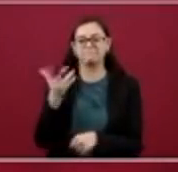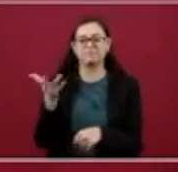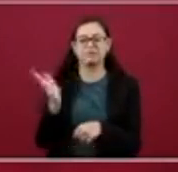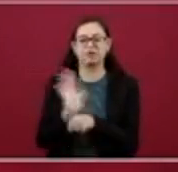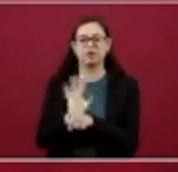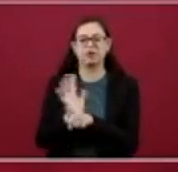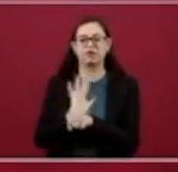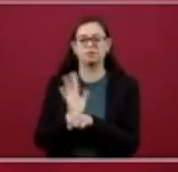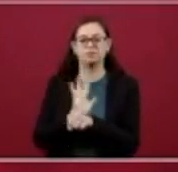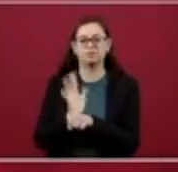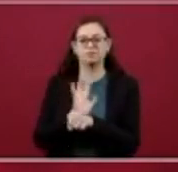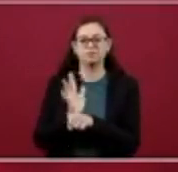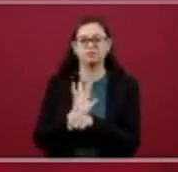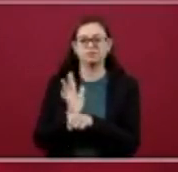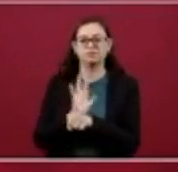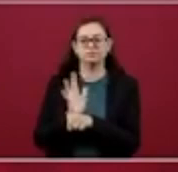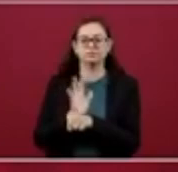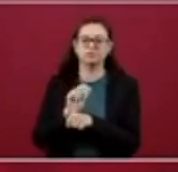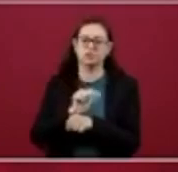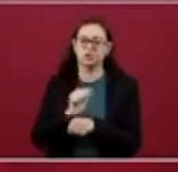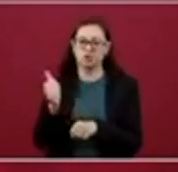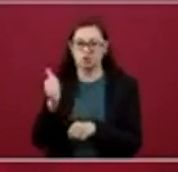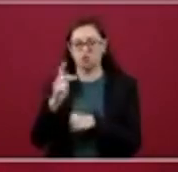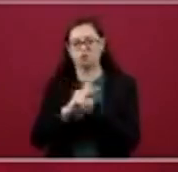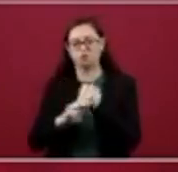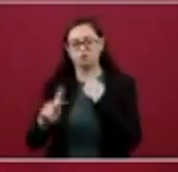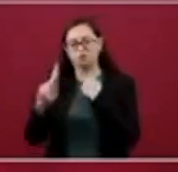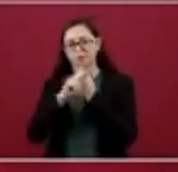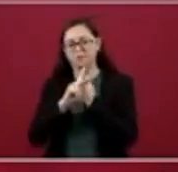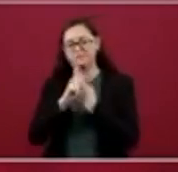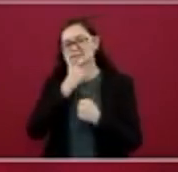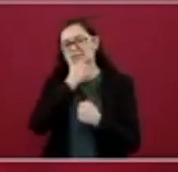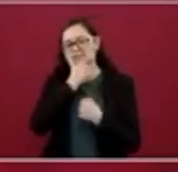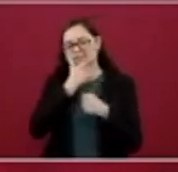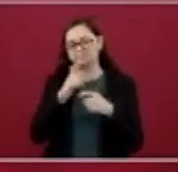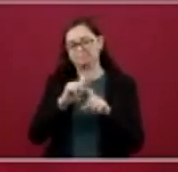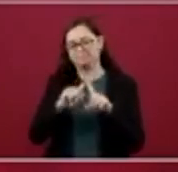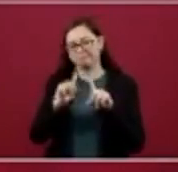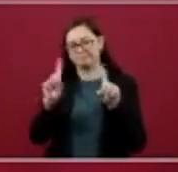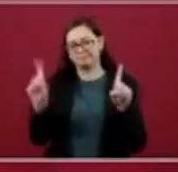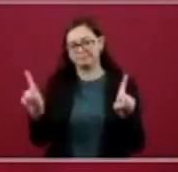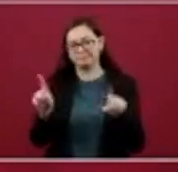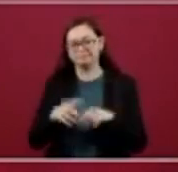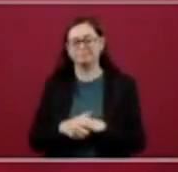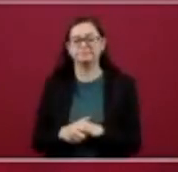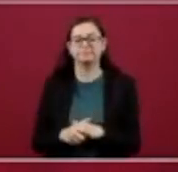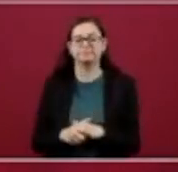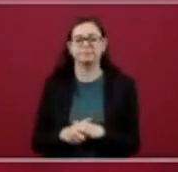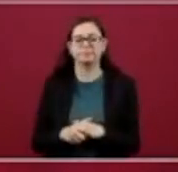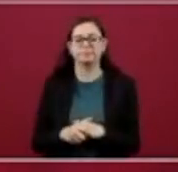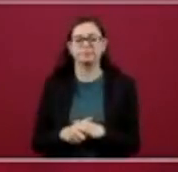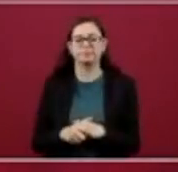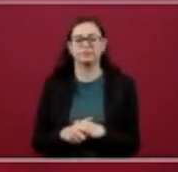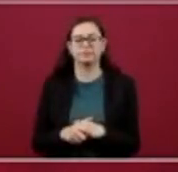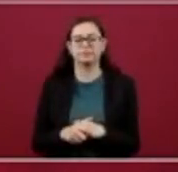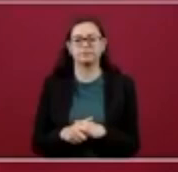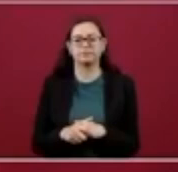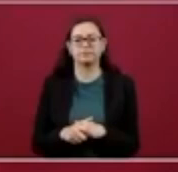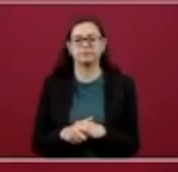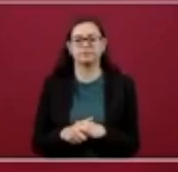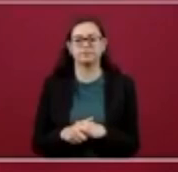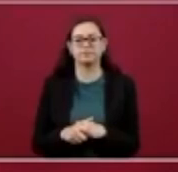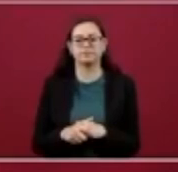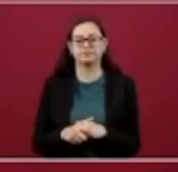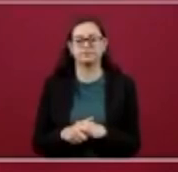película de habla no inglesa, la mejor película extranjera. Lo